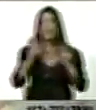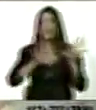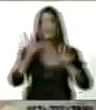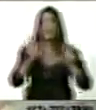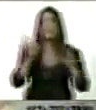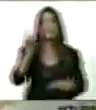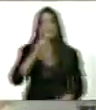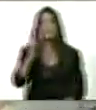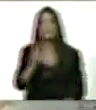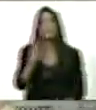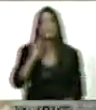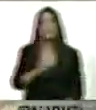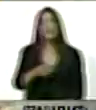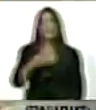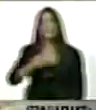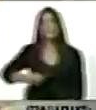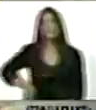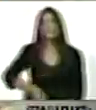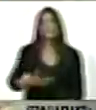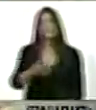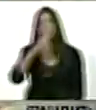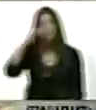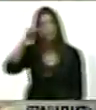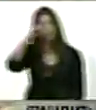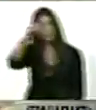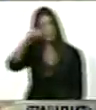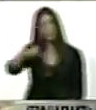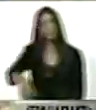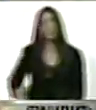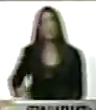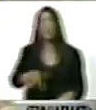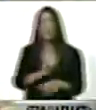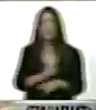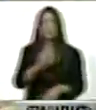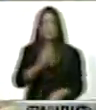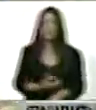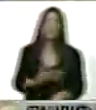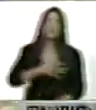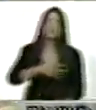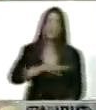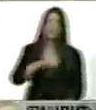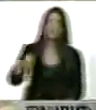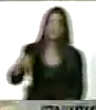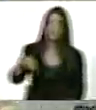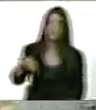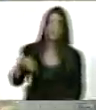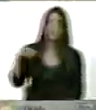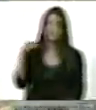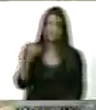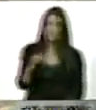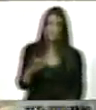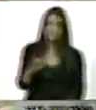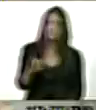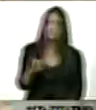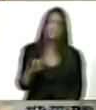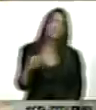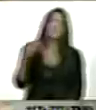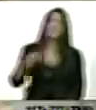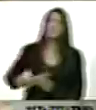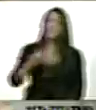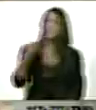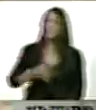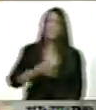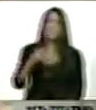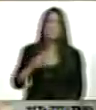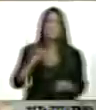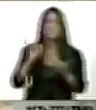lleva directamente el presidente Nicolás Maduro. Lo único que le puedo decir es que nosotros tenemos y tendremos siempre la